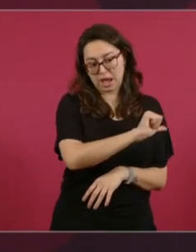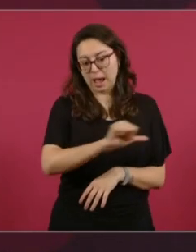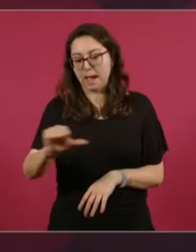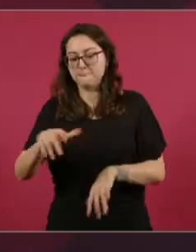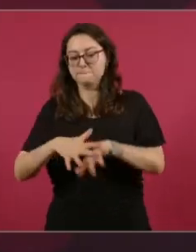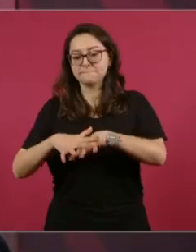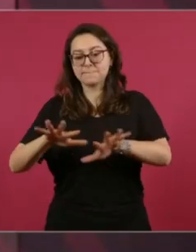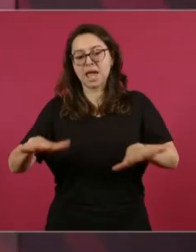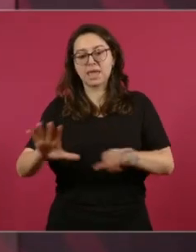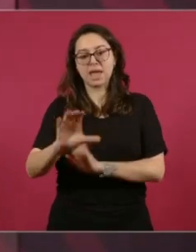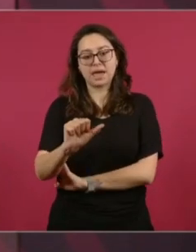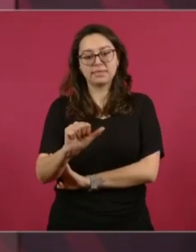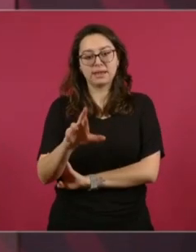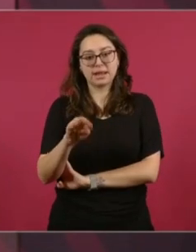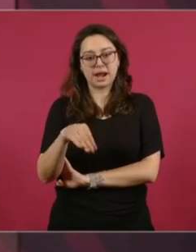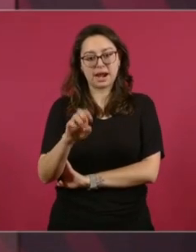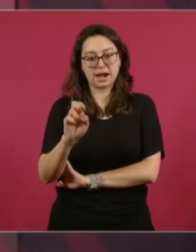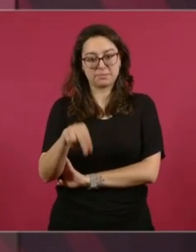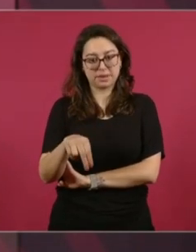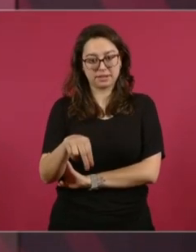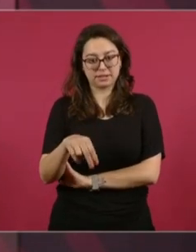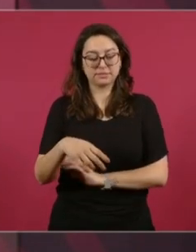Tren Maya.